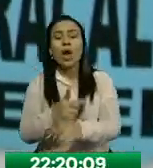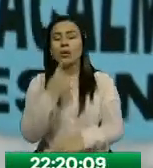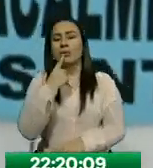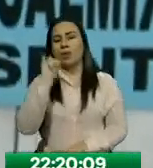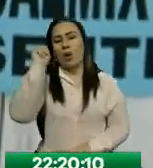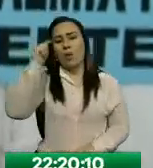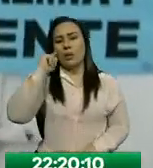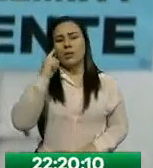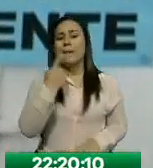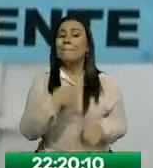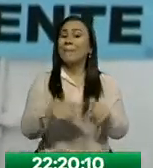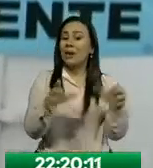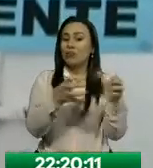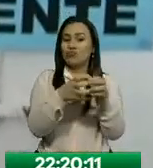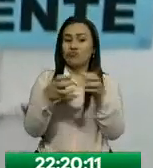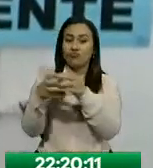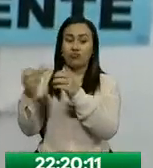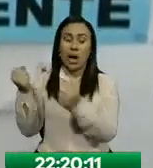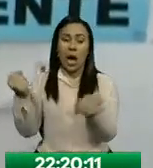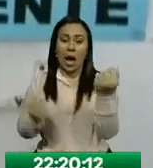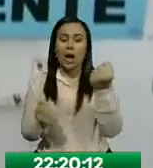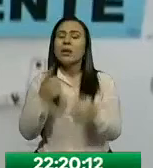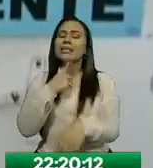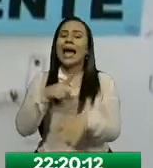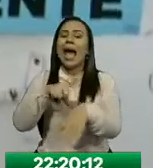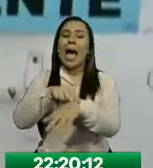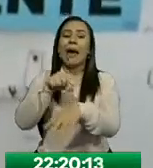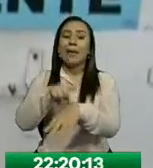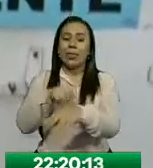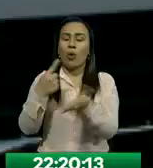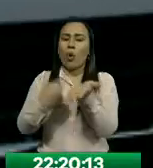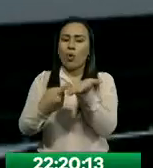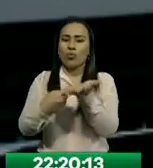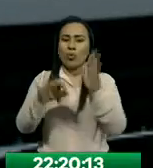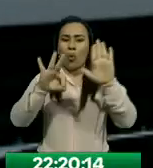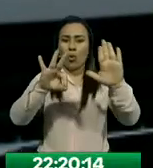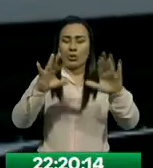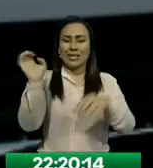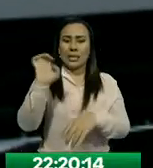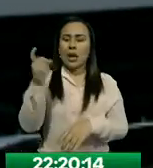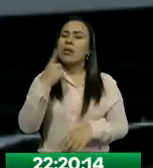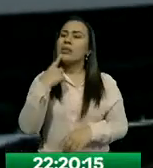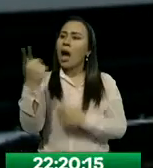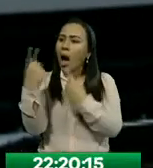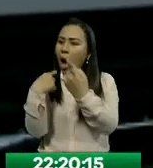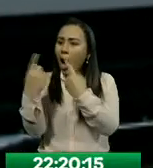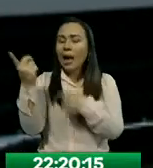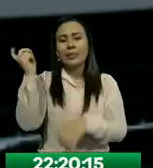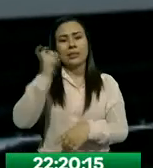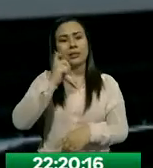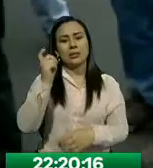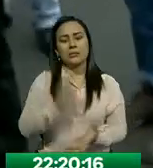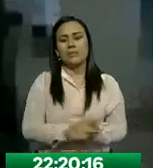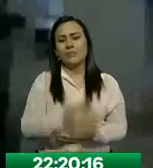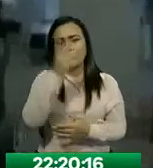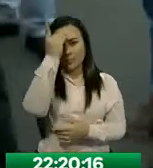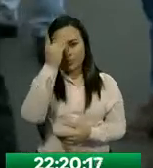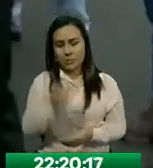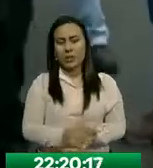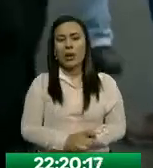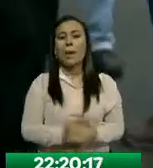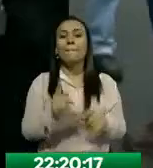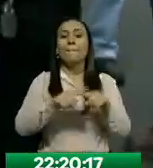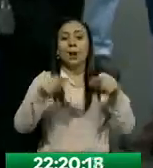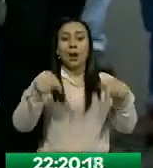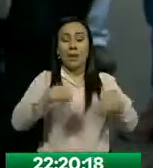que mantendrán una reunión gremial en la ciudad de Quevedo este martes 8 de enero. Allí se tomarán decisiones, pero mientras tanto, la mañana de este